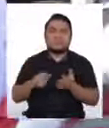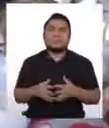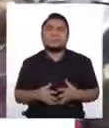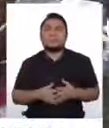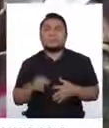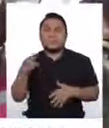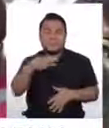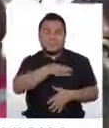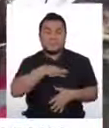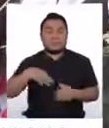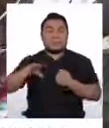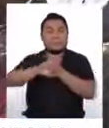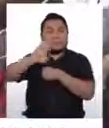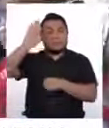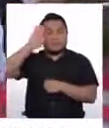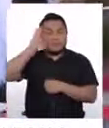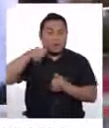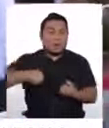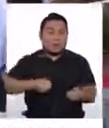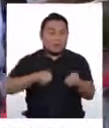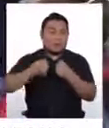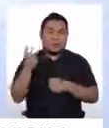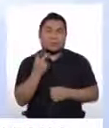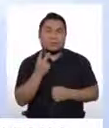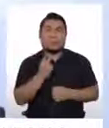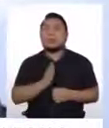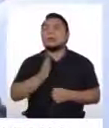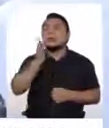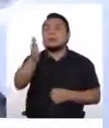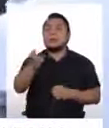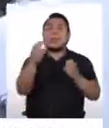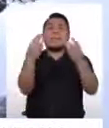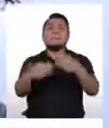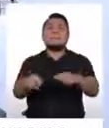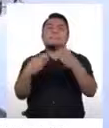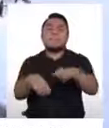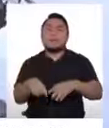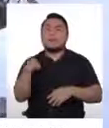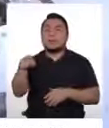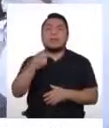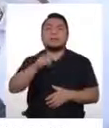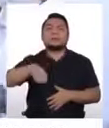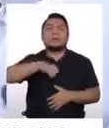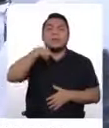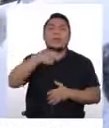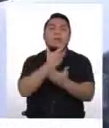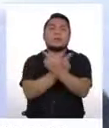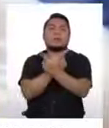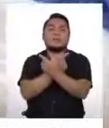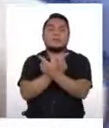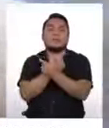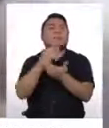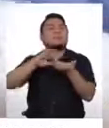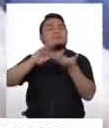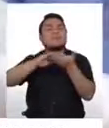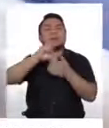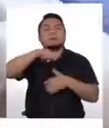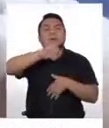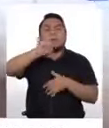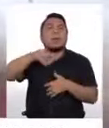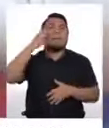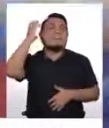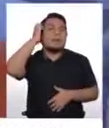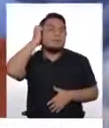Los ministerios de Defensa y Agricultura llevaron a cabo un operativo en el mercado de Ciudad de Dios, en San Juan de Miraflores, para